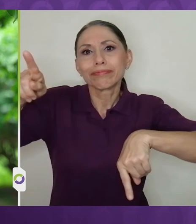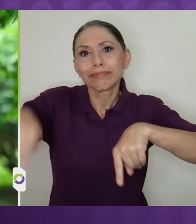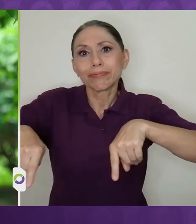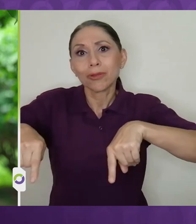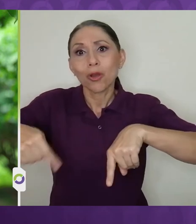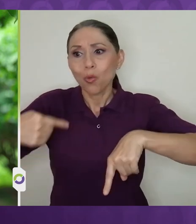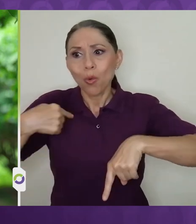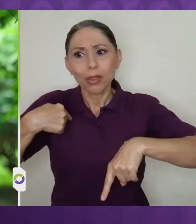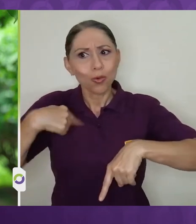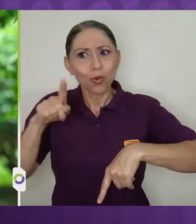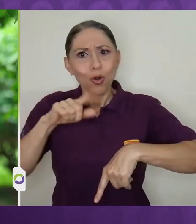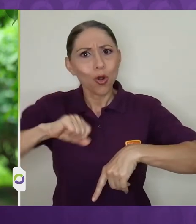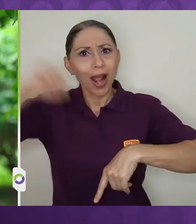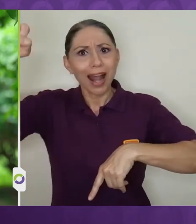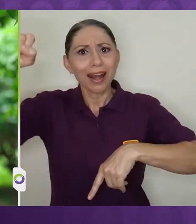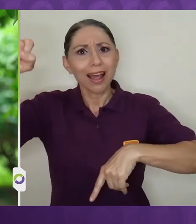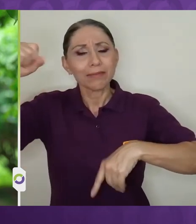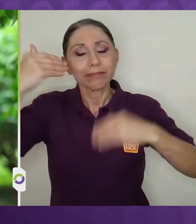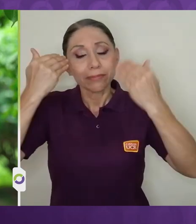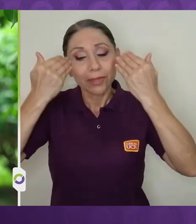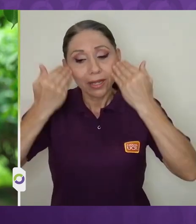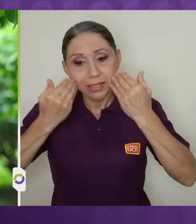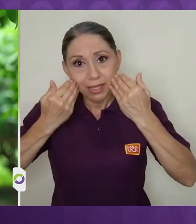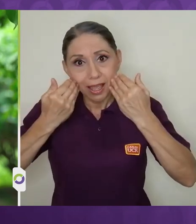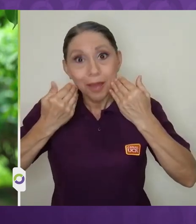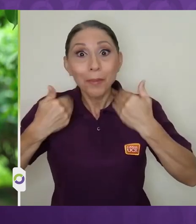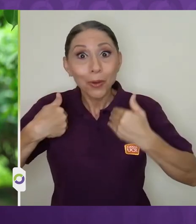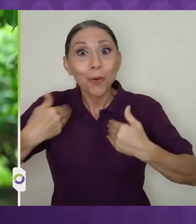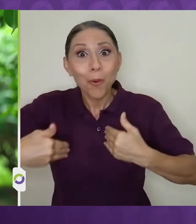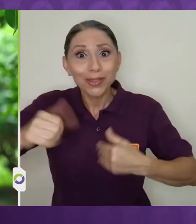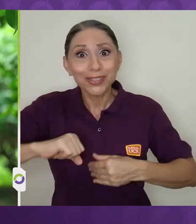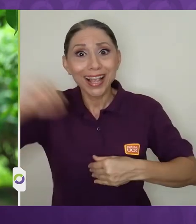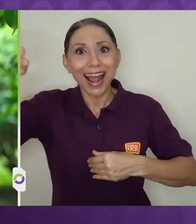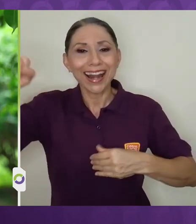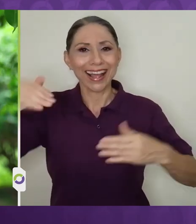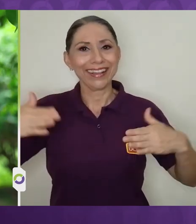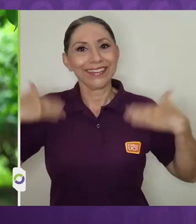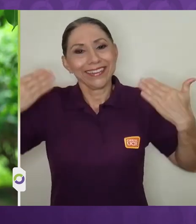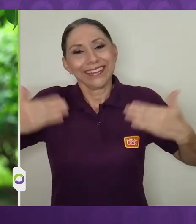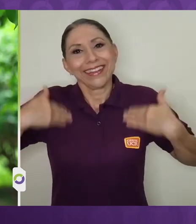gana, pero cuando uno gana sí hay sus momentos felices.